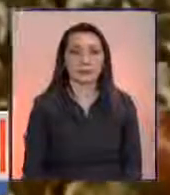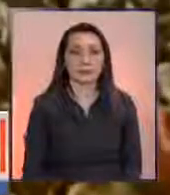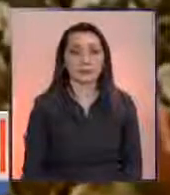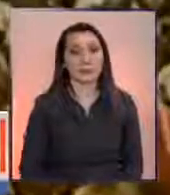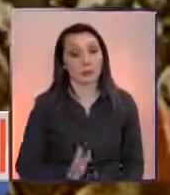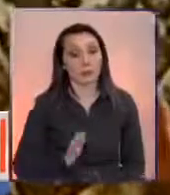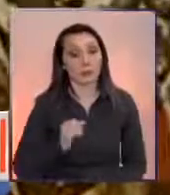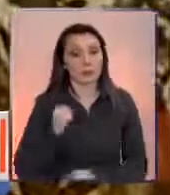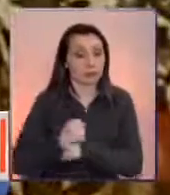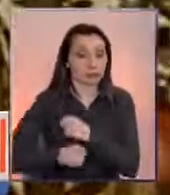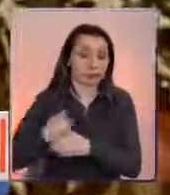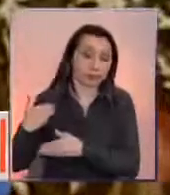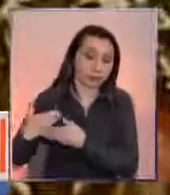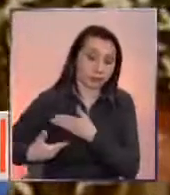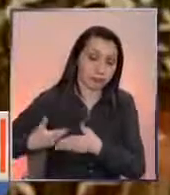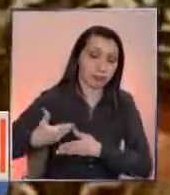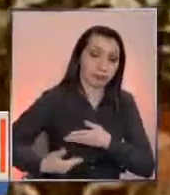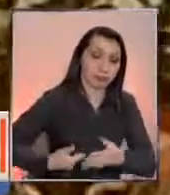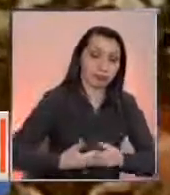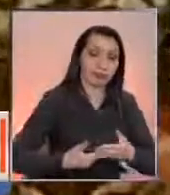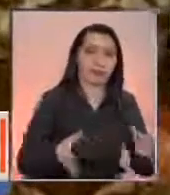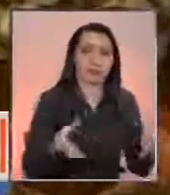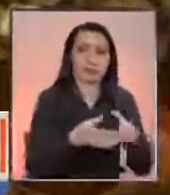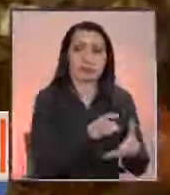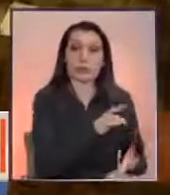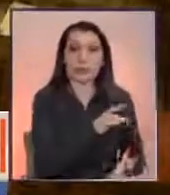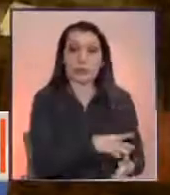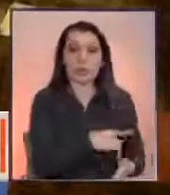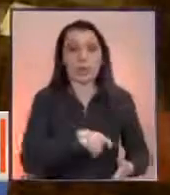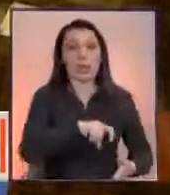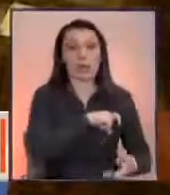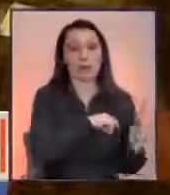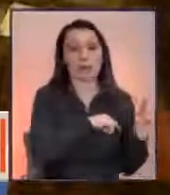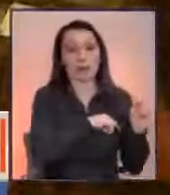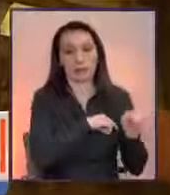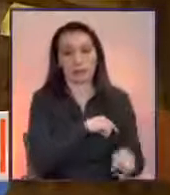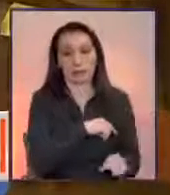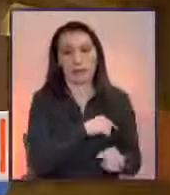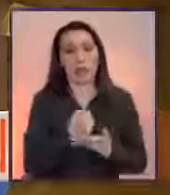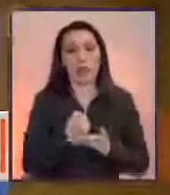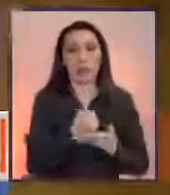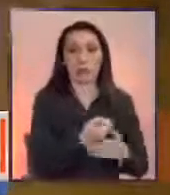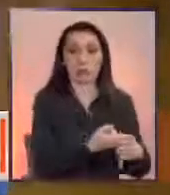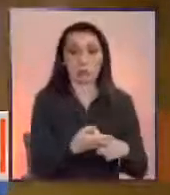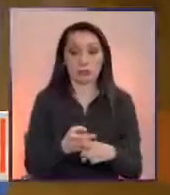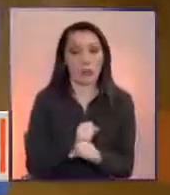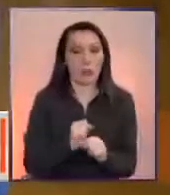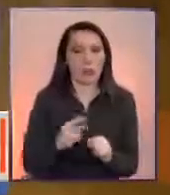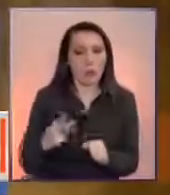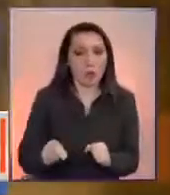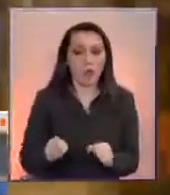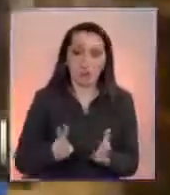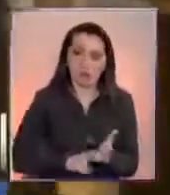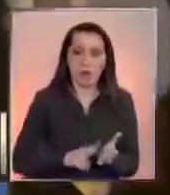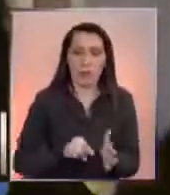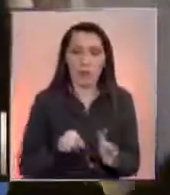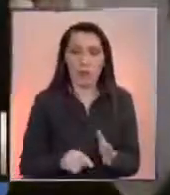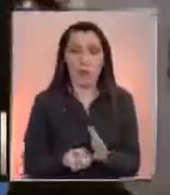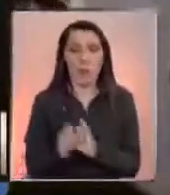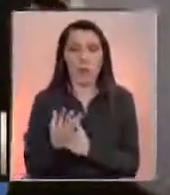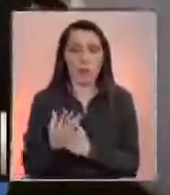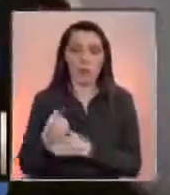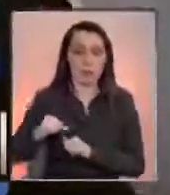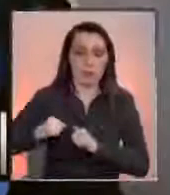Siglos de historia marcan el legado de la colonia española en Chile, cuyo aporte a nuestra sociedad es innegable. Hoy, una nueva generación